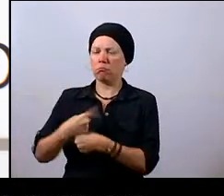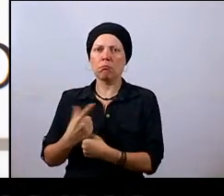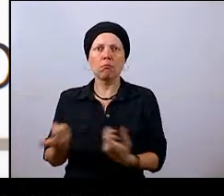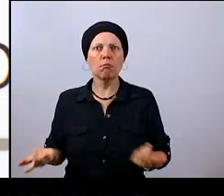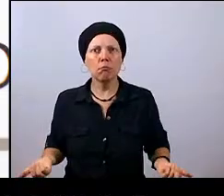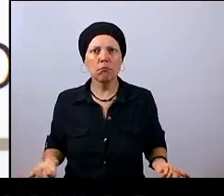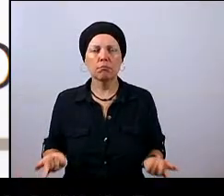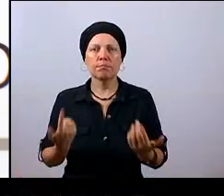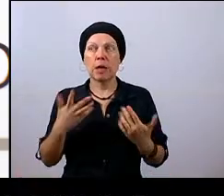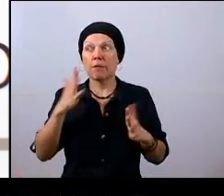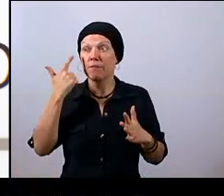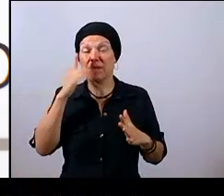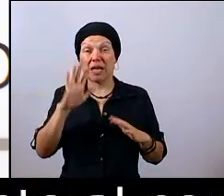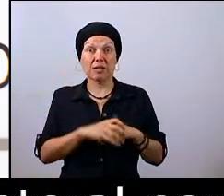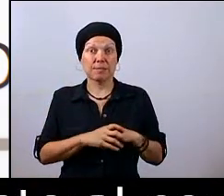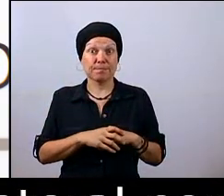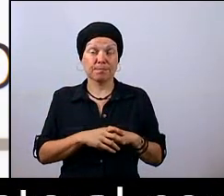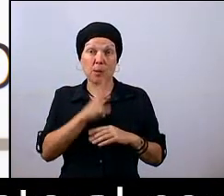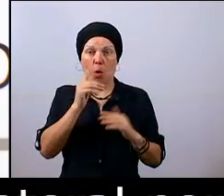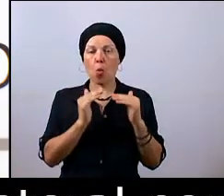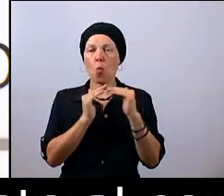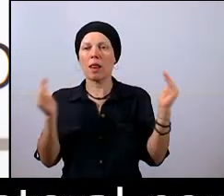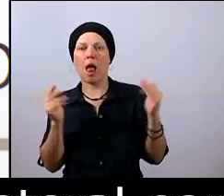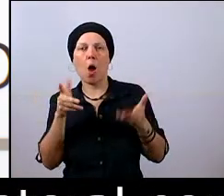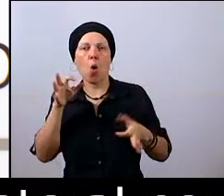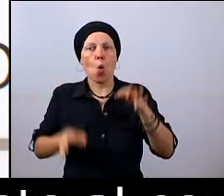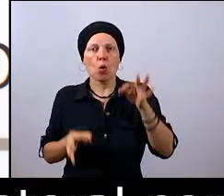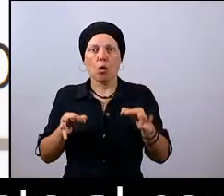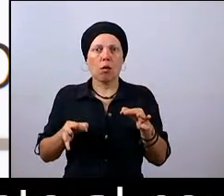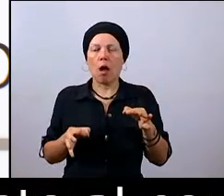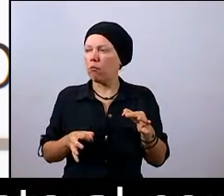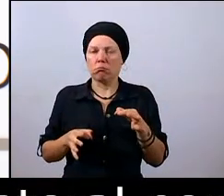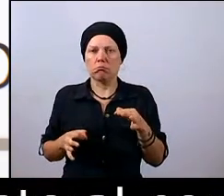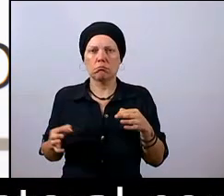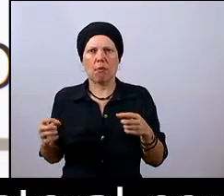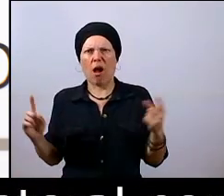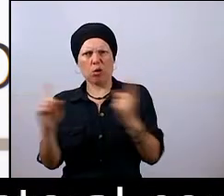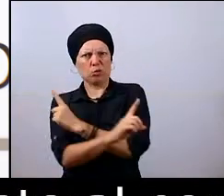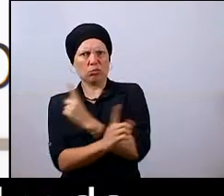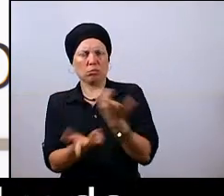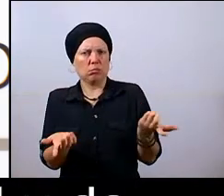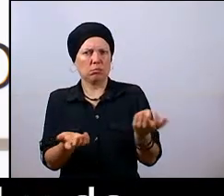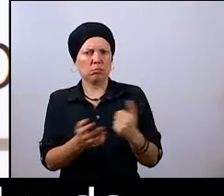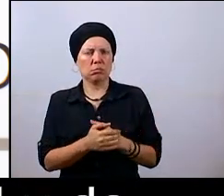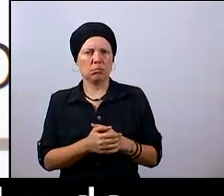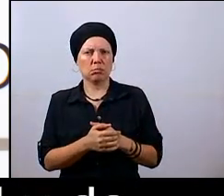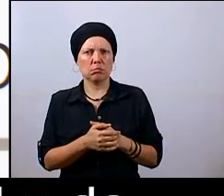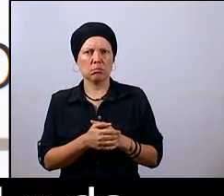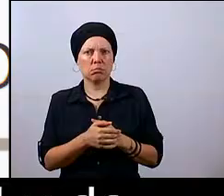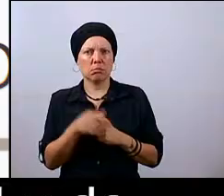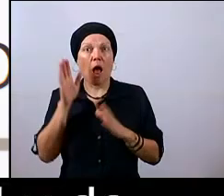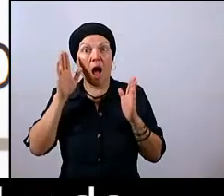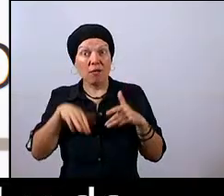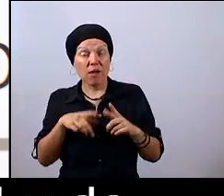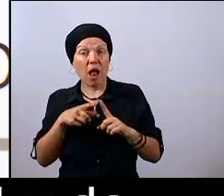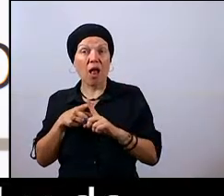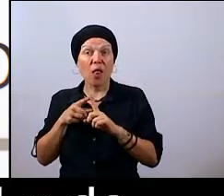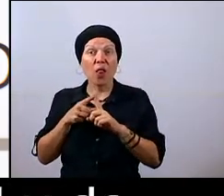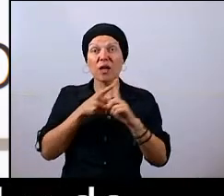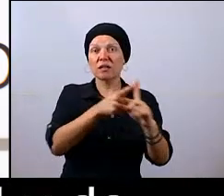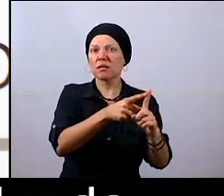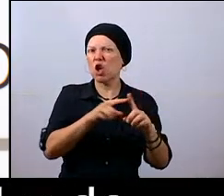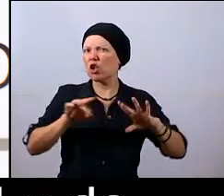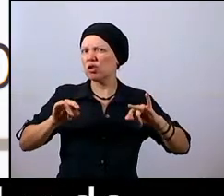de apelar a principios de igualdad y de justicia, incide en todo lo contrario. ¿Se va a producir ese destino a otros